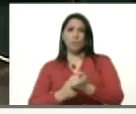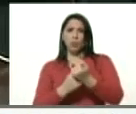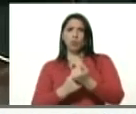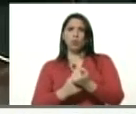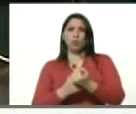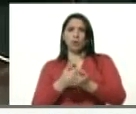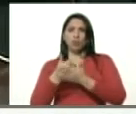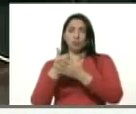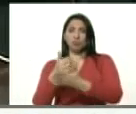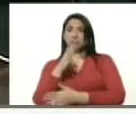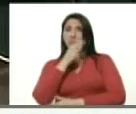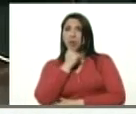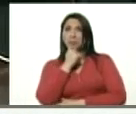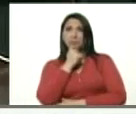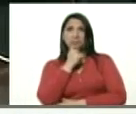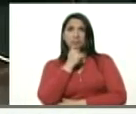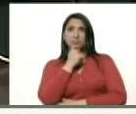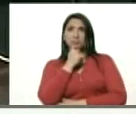y